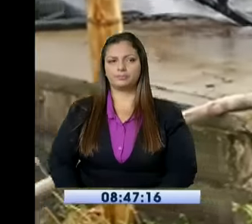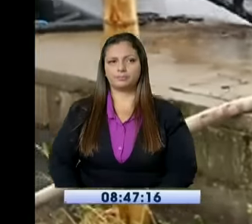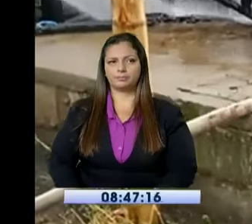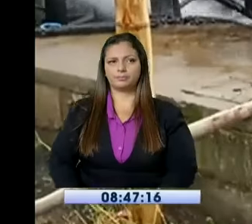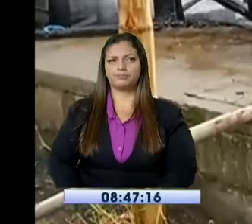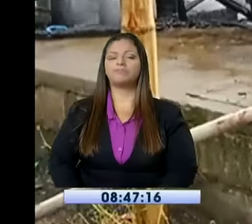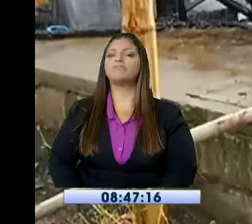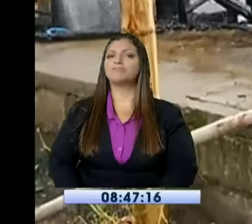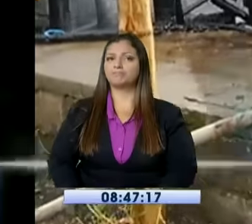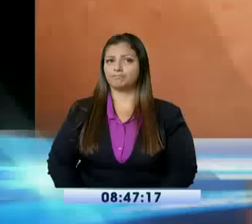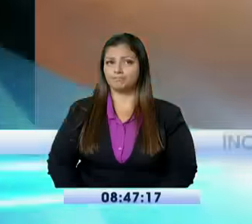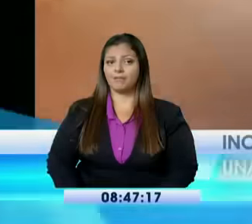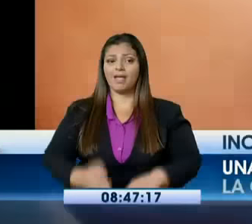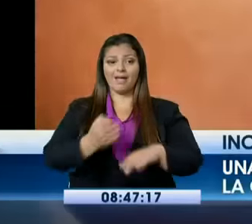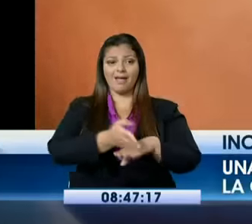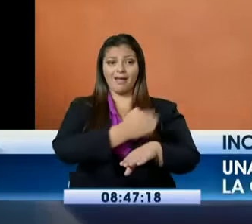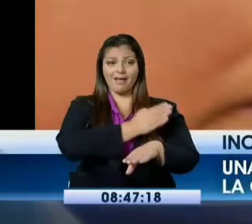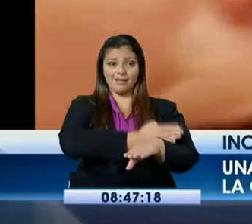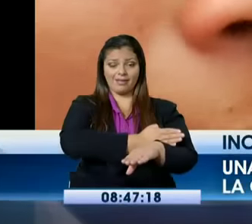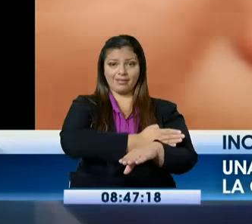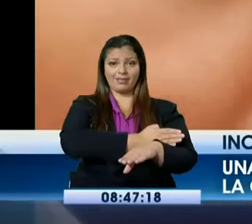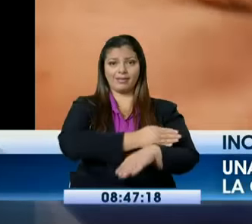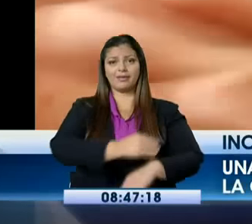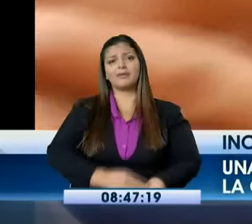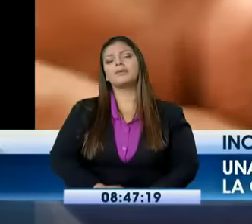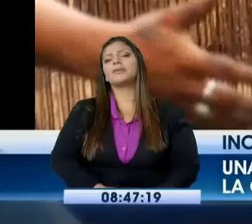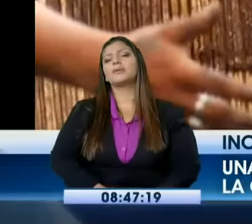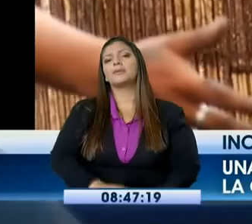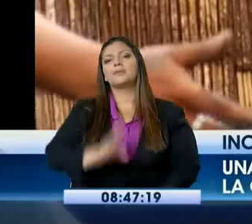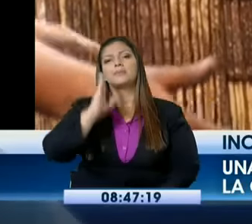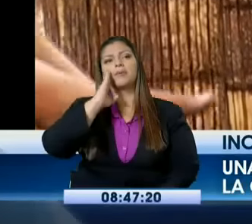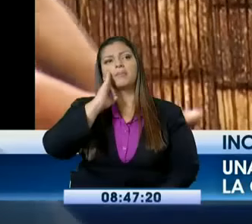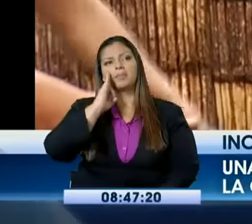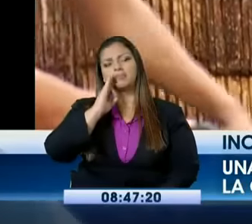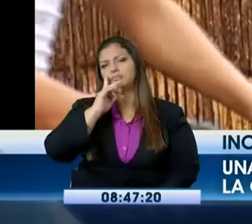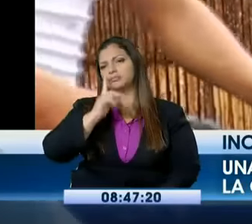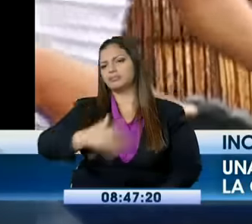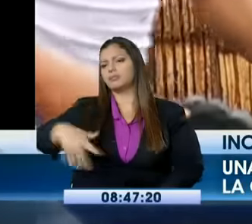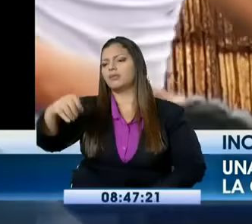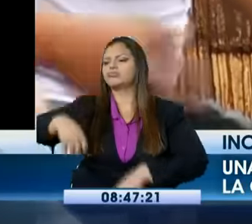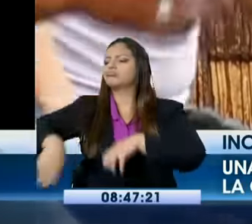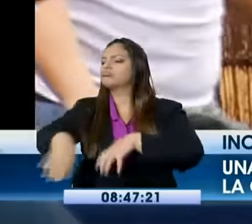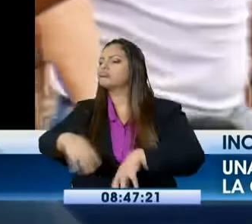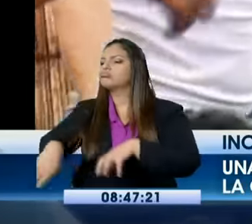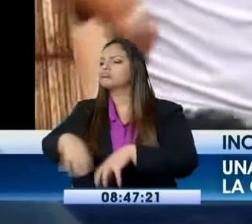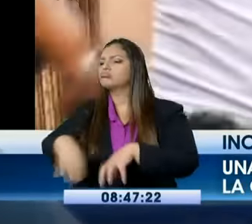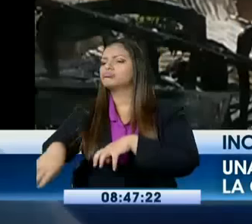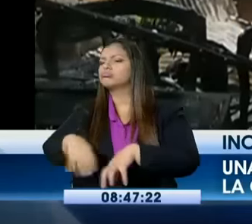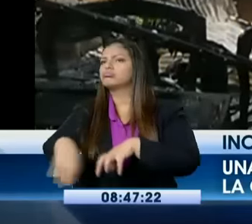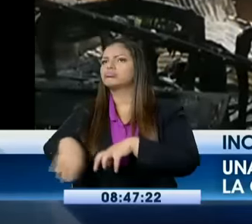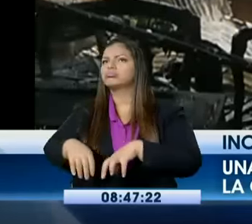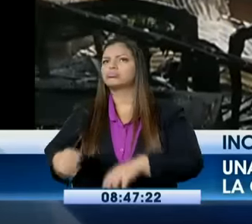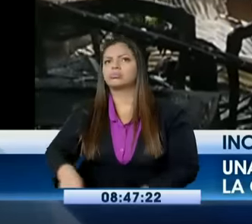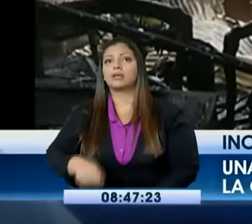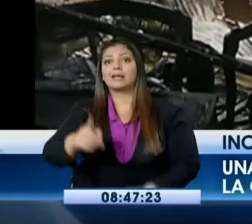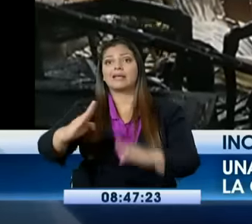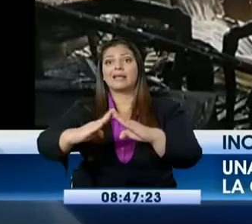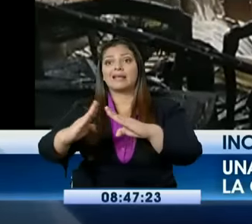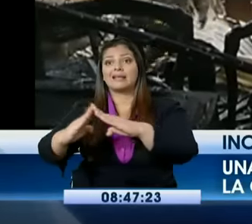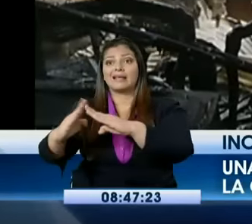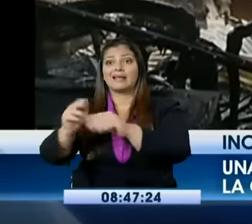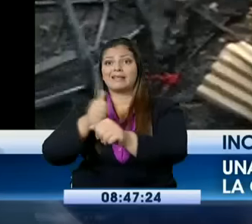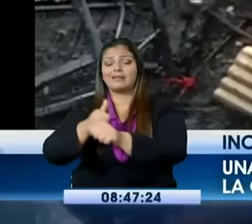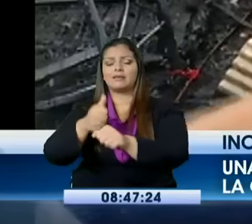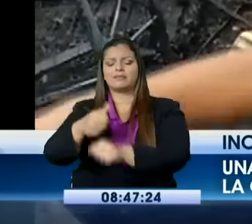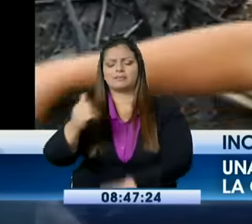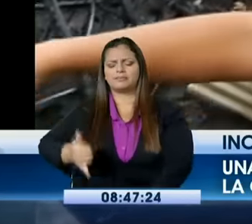Segundos antes salió de su vivienda para ejecutar unas diligencias. De pronto, las vecinas le llamaron a contar la mala